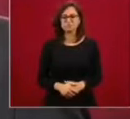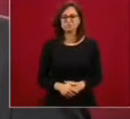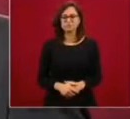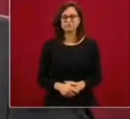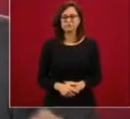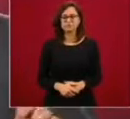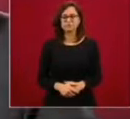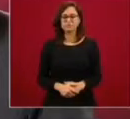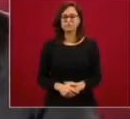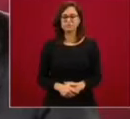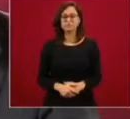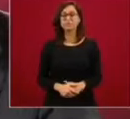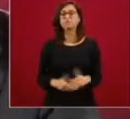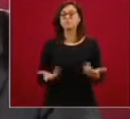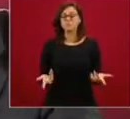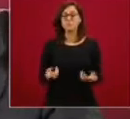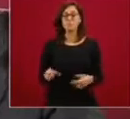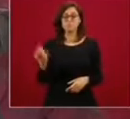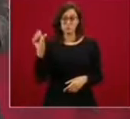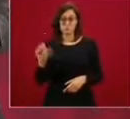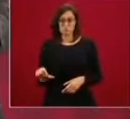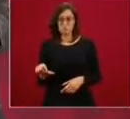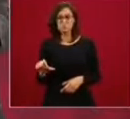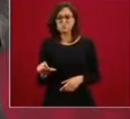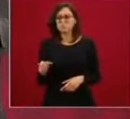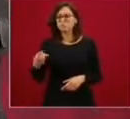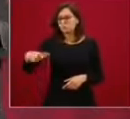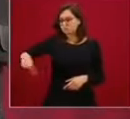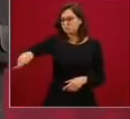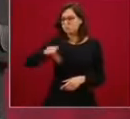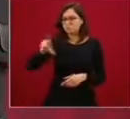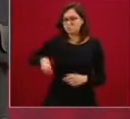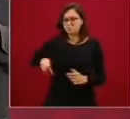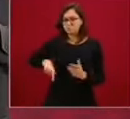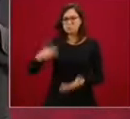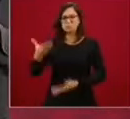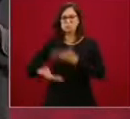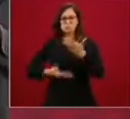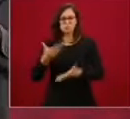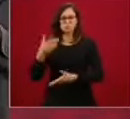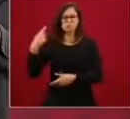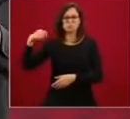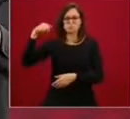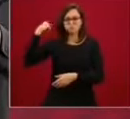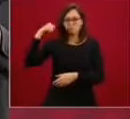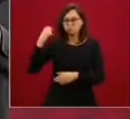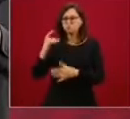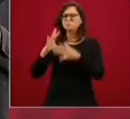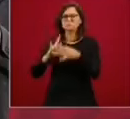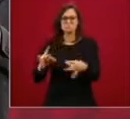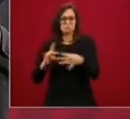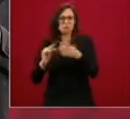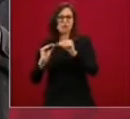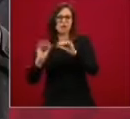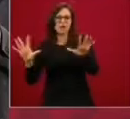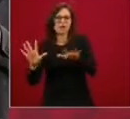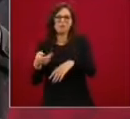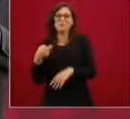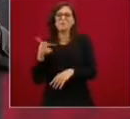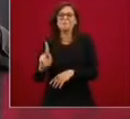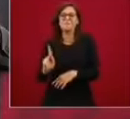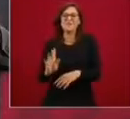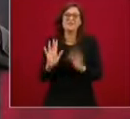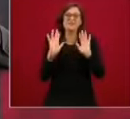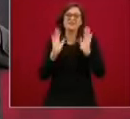Entonces, sí van a aclarar, pero ya el golpe ya